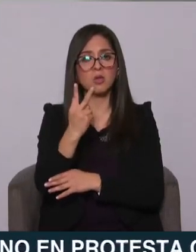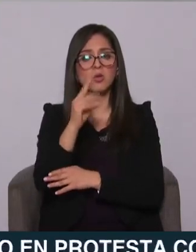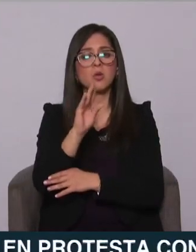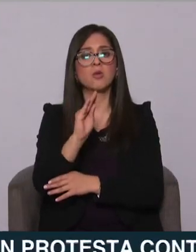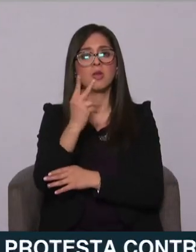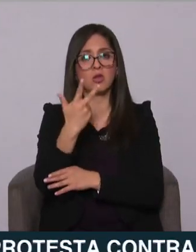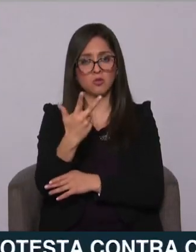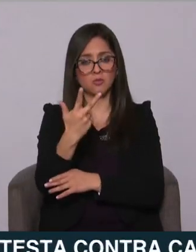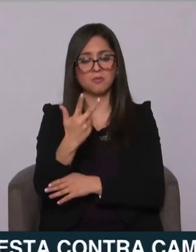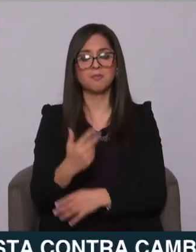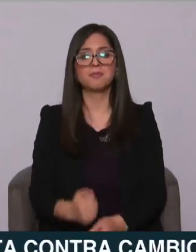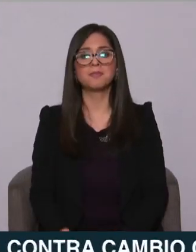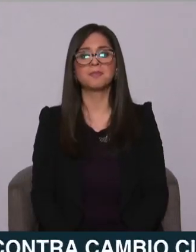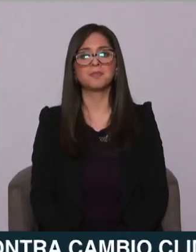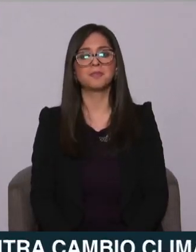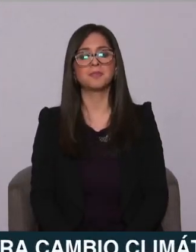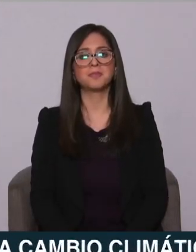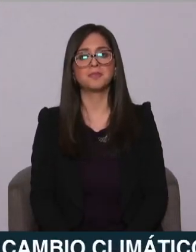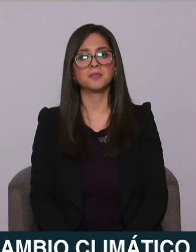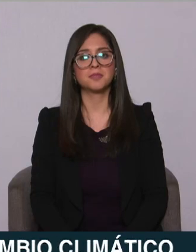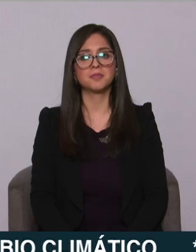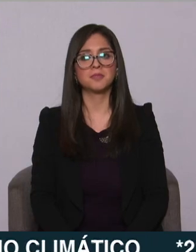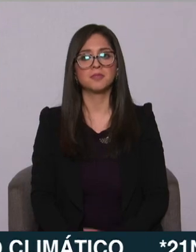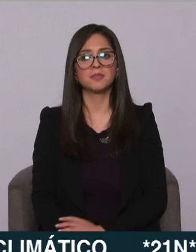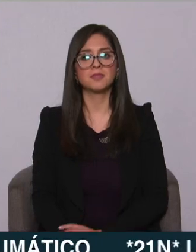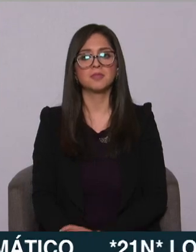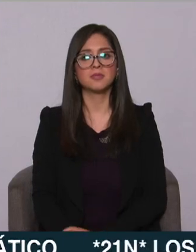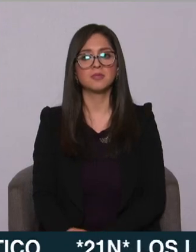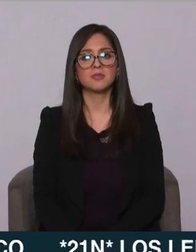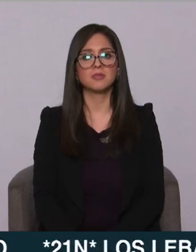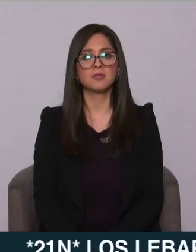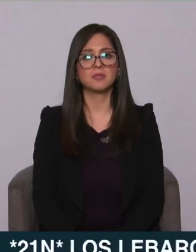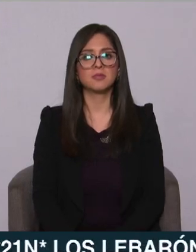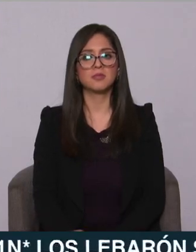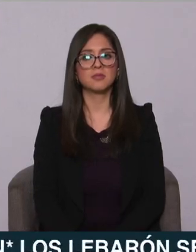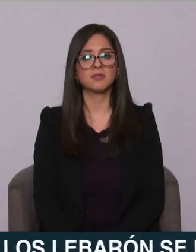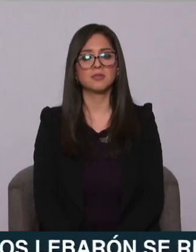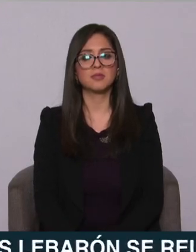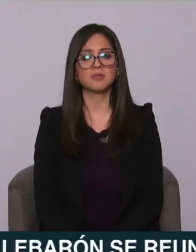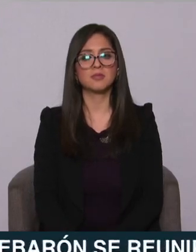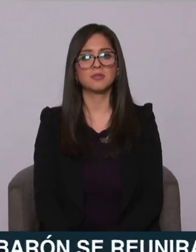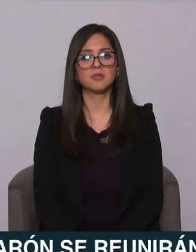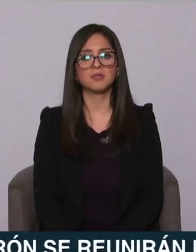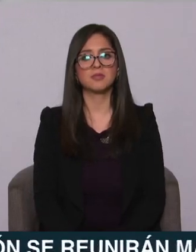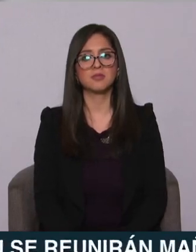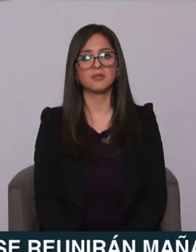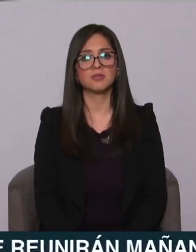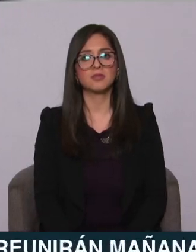5208-9898. Saray Mariscal, 21 Noticias.